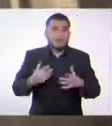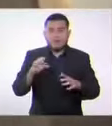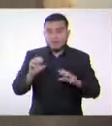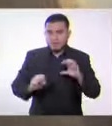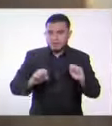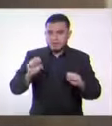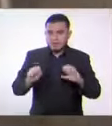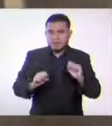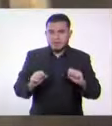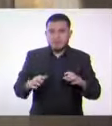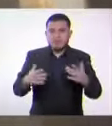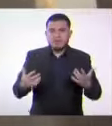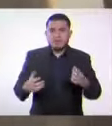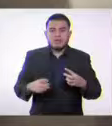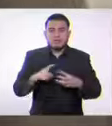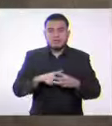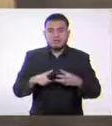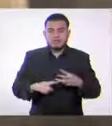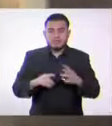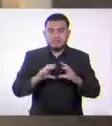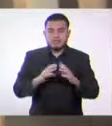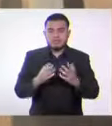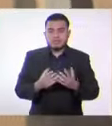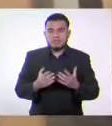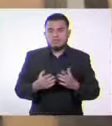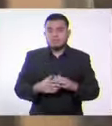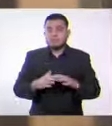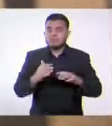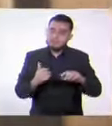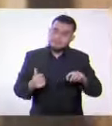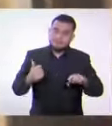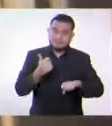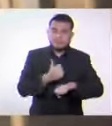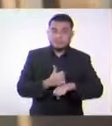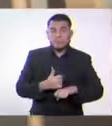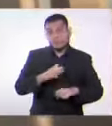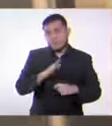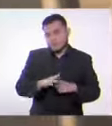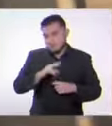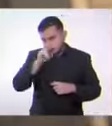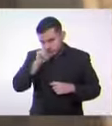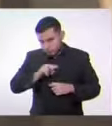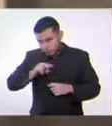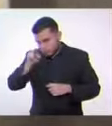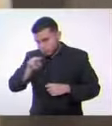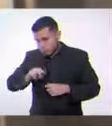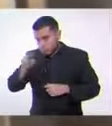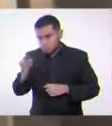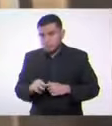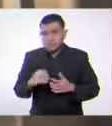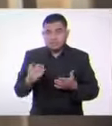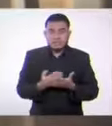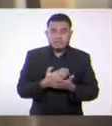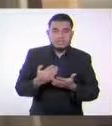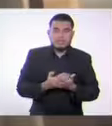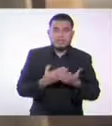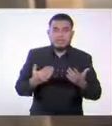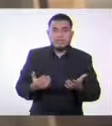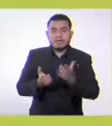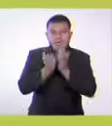identificar las 3 clases, basándose en sus observaciones y estudiando al